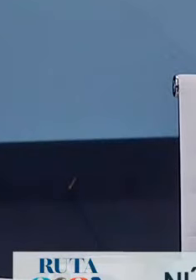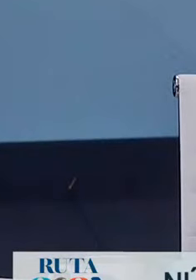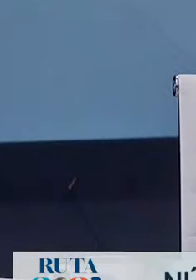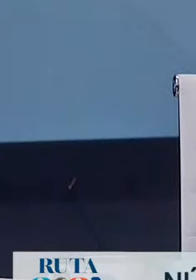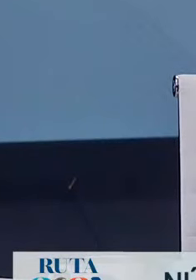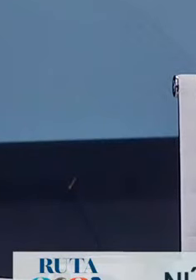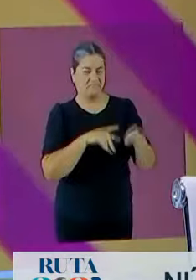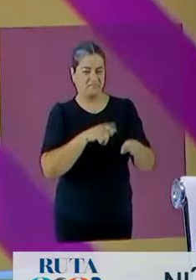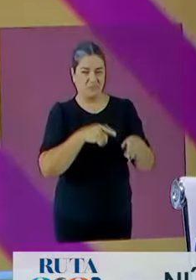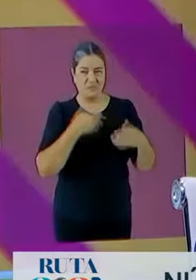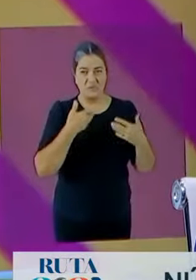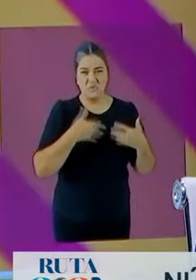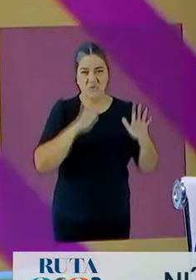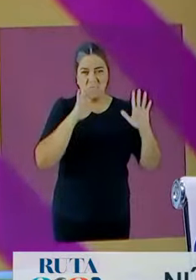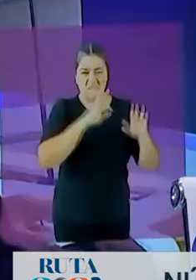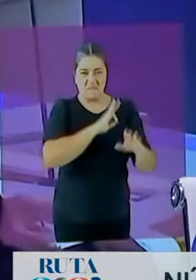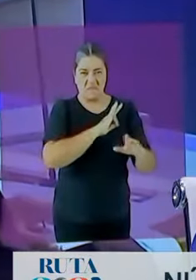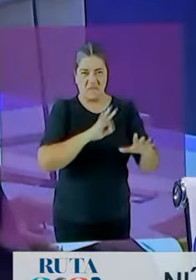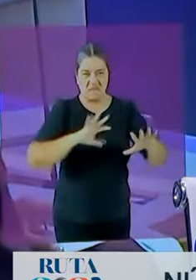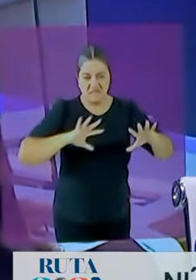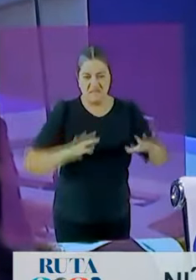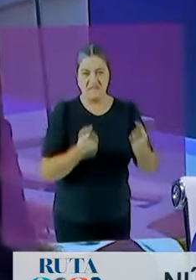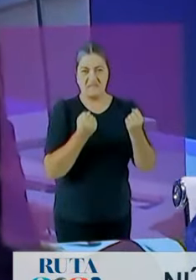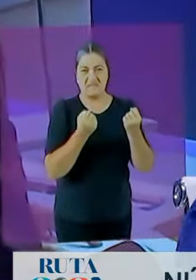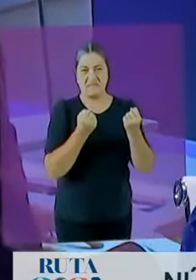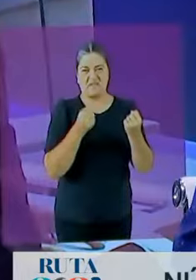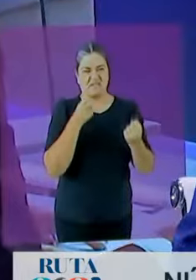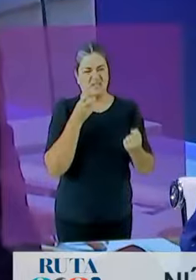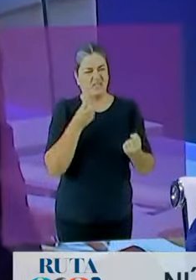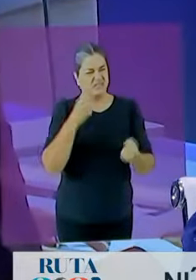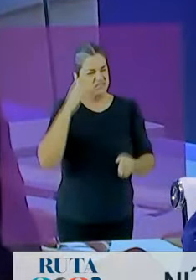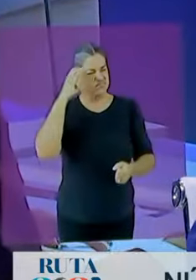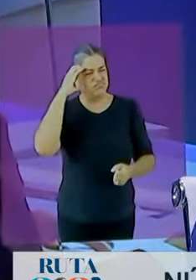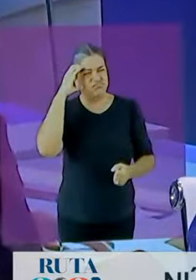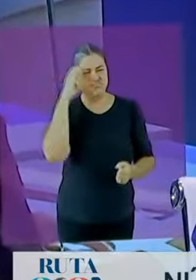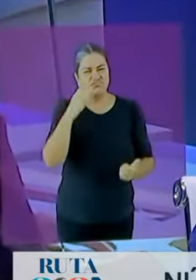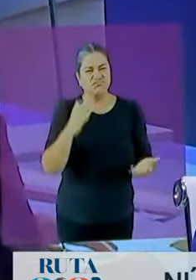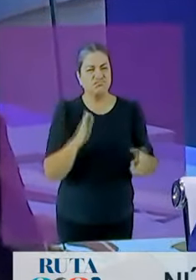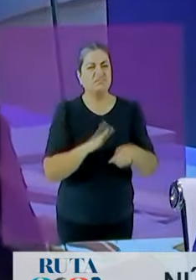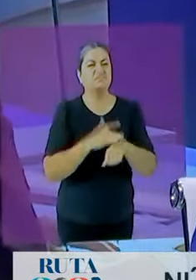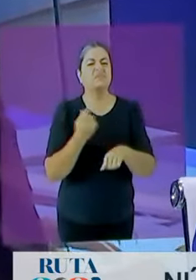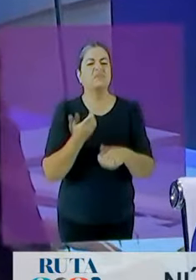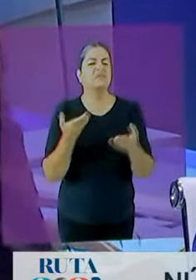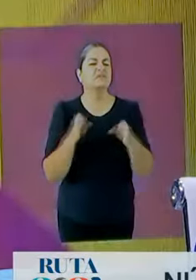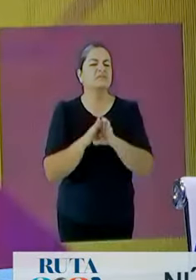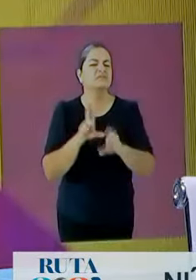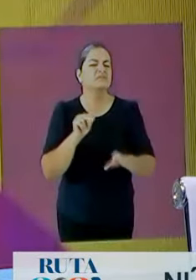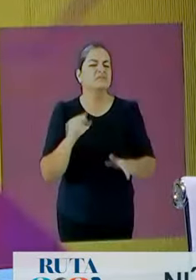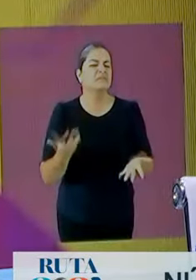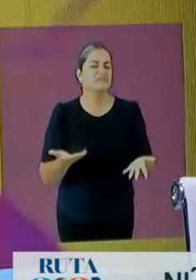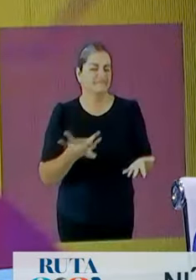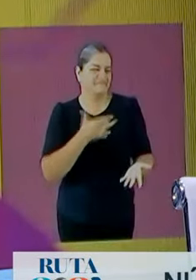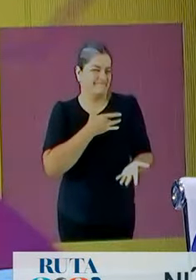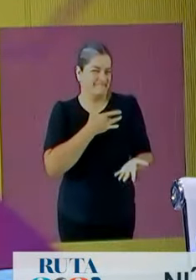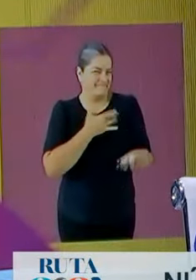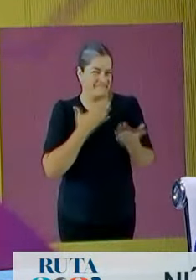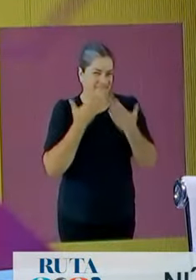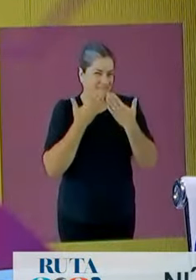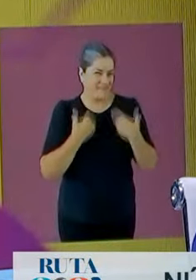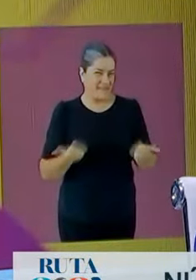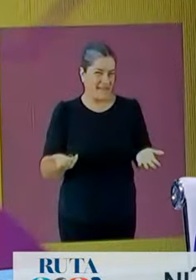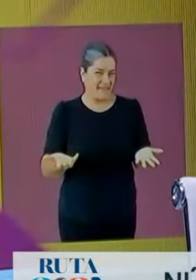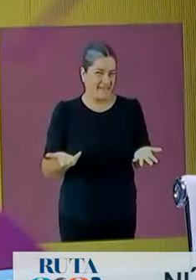Belauzarán, rápidamente. Por una simple razón, fuera de telarañas ideológicas que dividen y polarizan, queremos un país donde quepamos